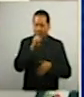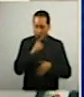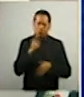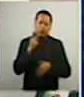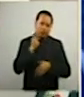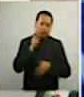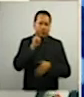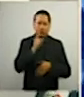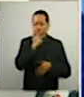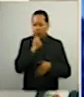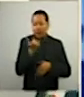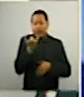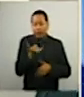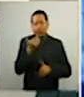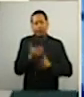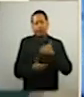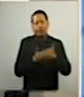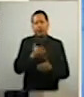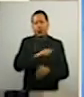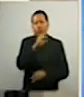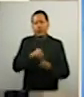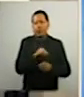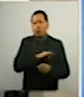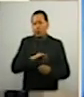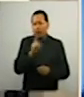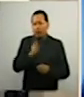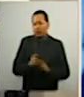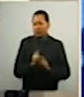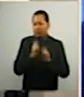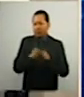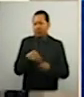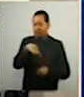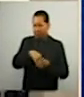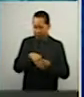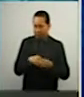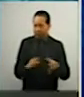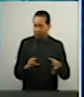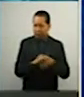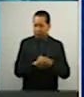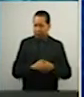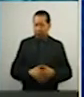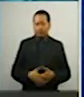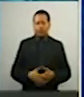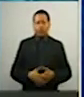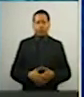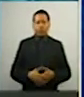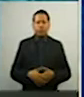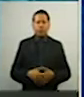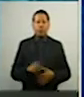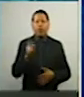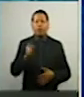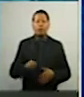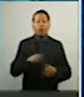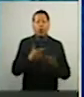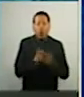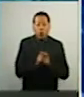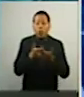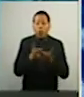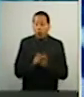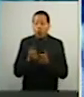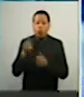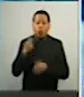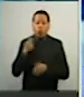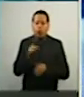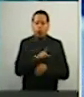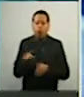solamente por la misma vía, es decir, por ejemplo, un diputado que fuera electo por el distrito 01 de